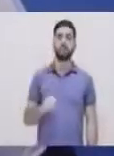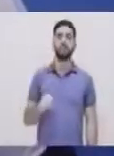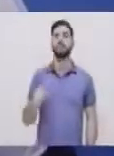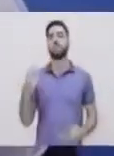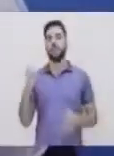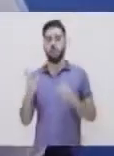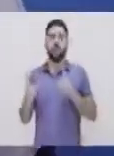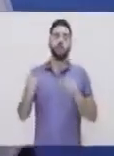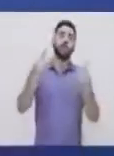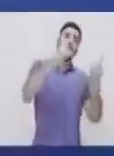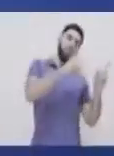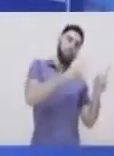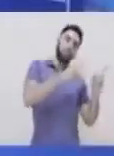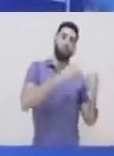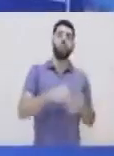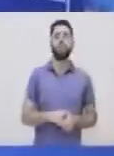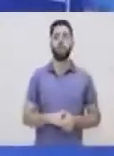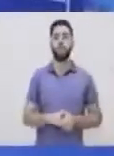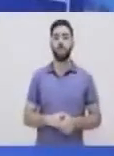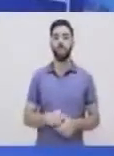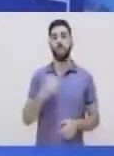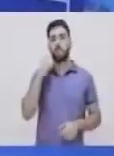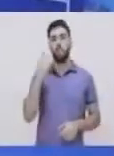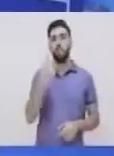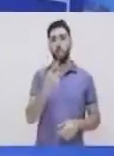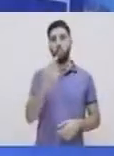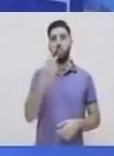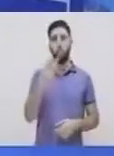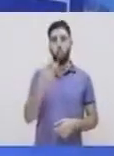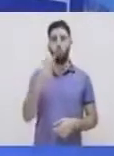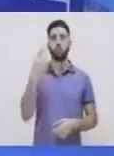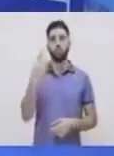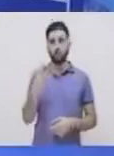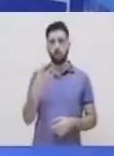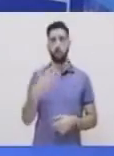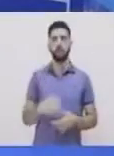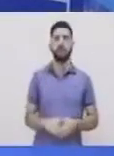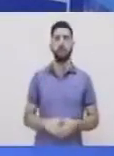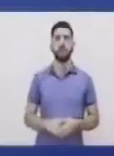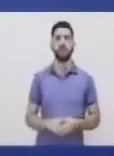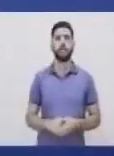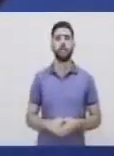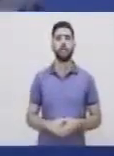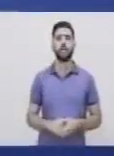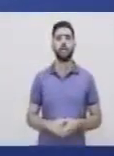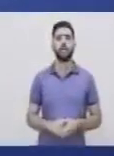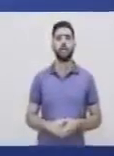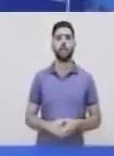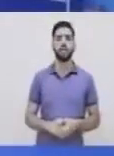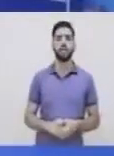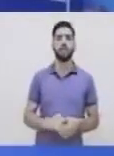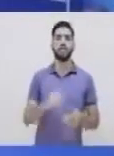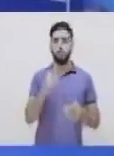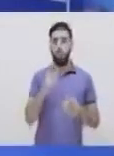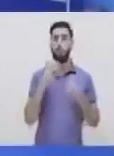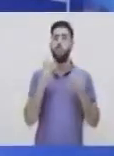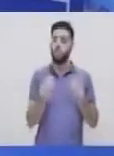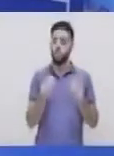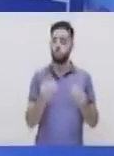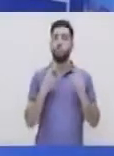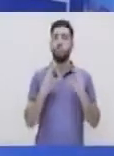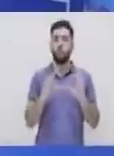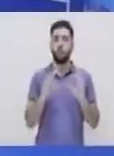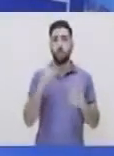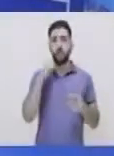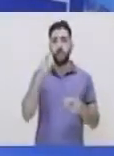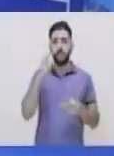2, 3, voy al otro, 1, 2, 3, con mucho cuidado hacia